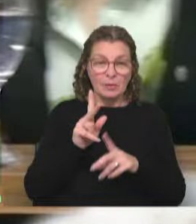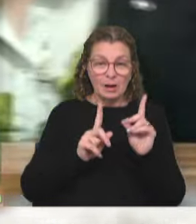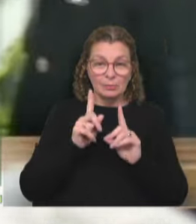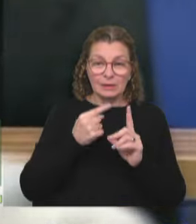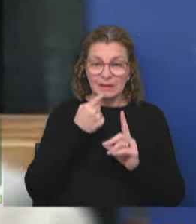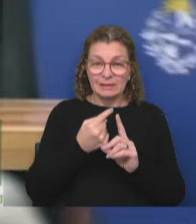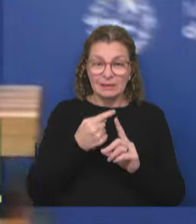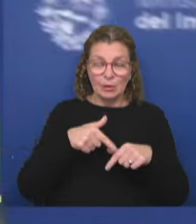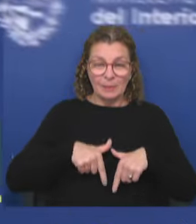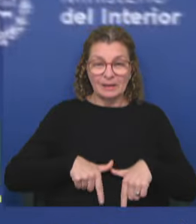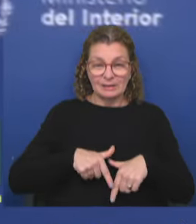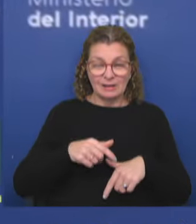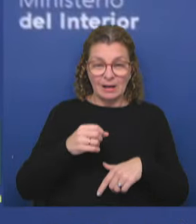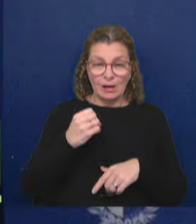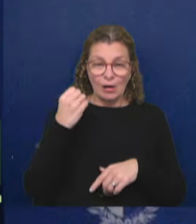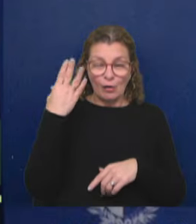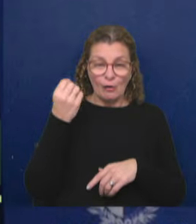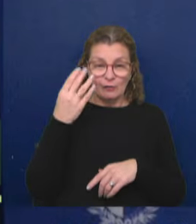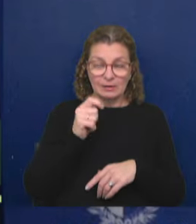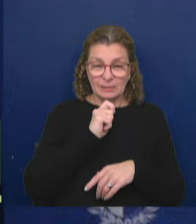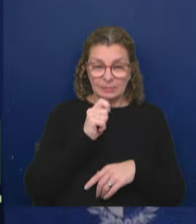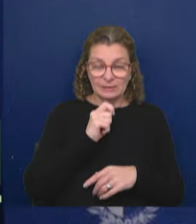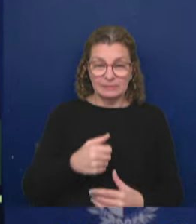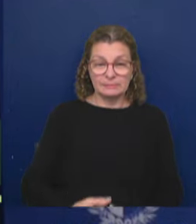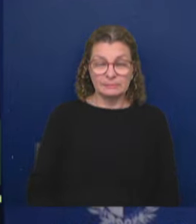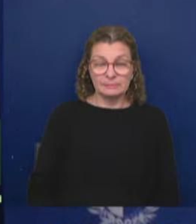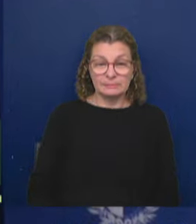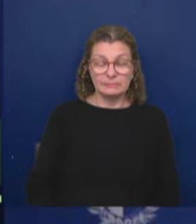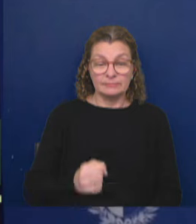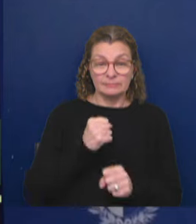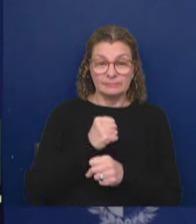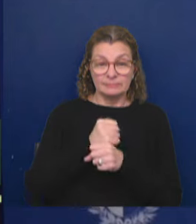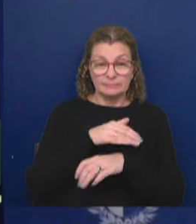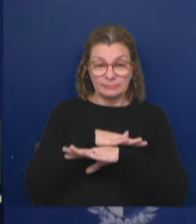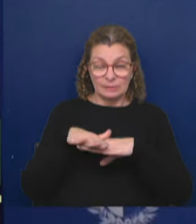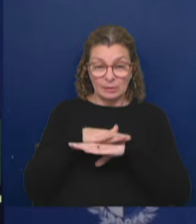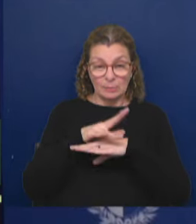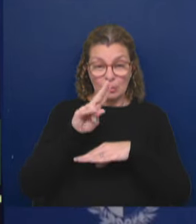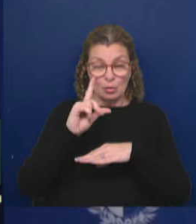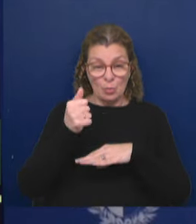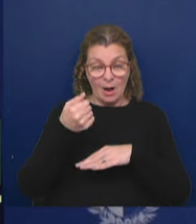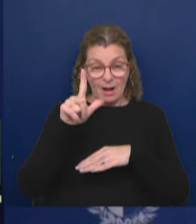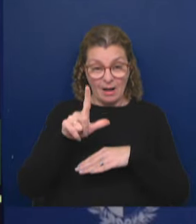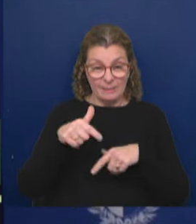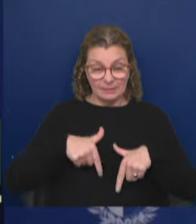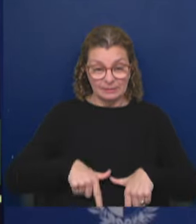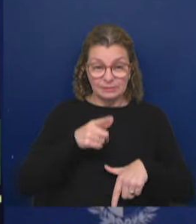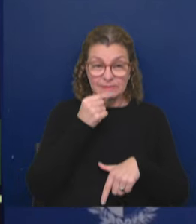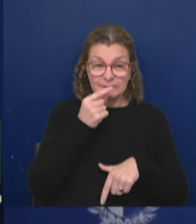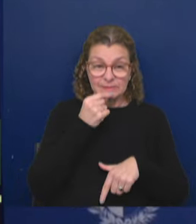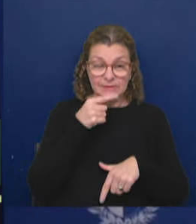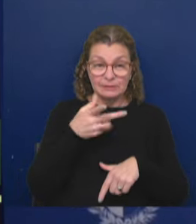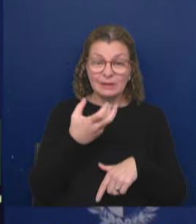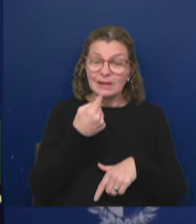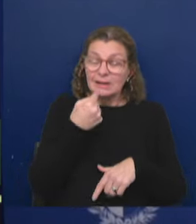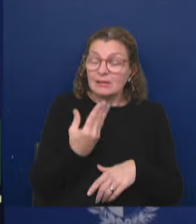cosas que dijo el ministro en conferencia de prensa. Decidió trabajar sobre la base de un enfoque dual en el Ministerio del Interior. ¿Esto qué